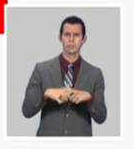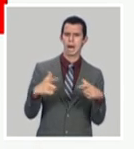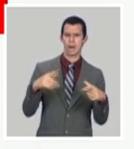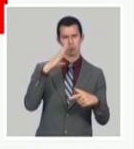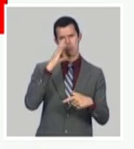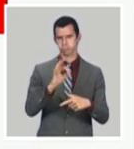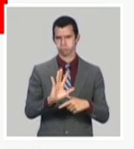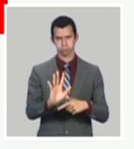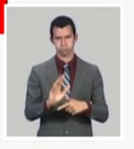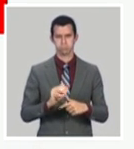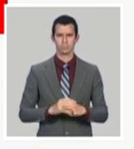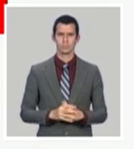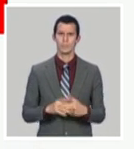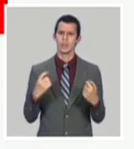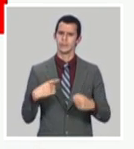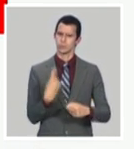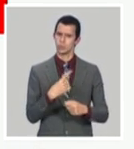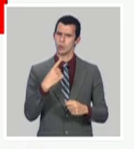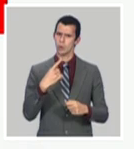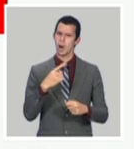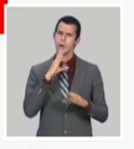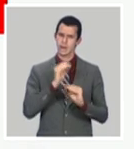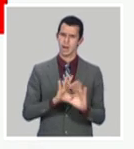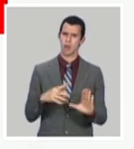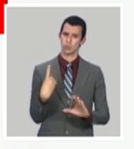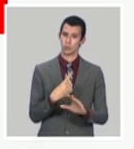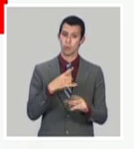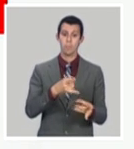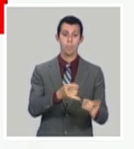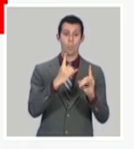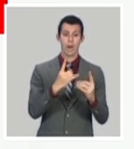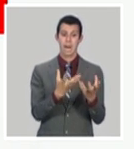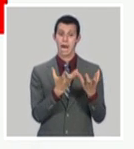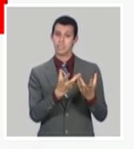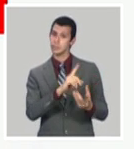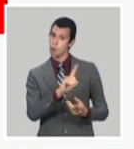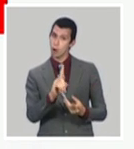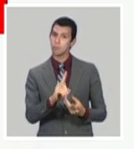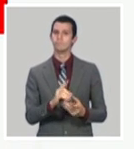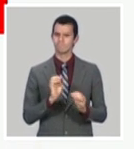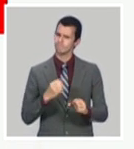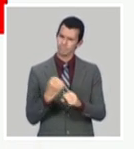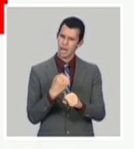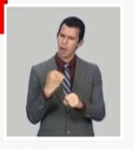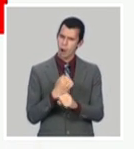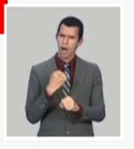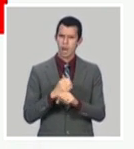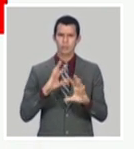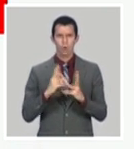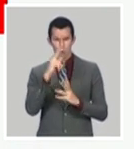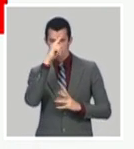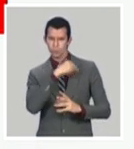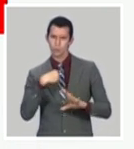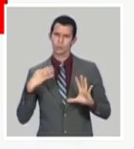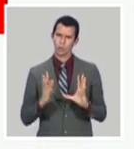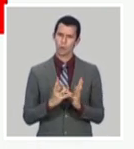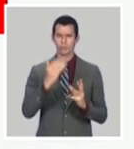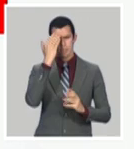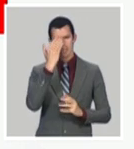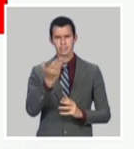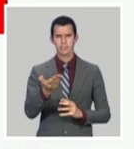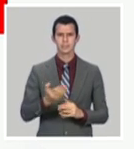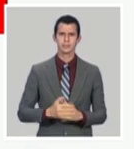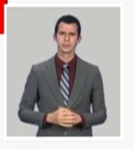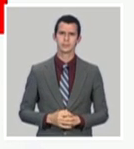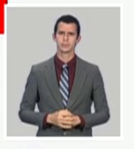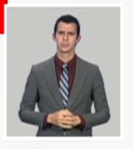eso sí tenemos que reconocerlo, la fortaleza de nuestros protocolos en poder, siempre que se puedan